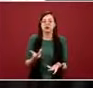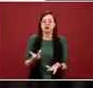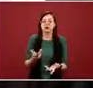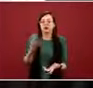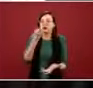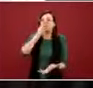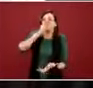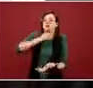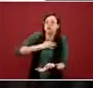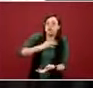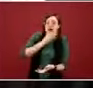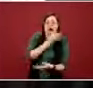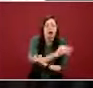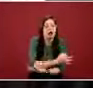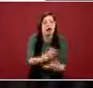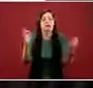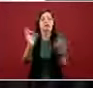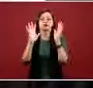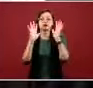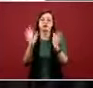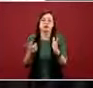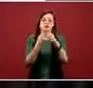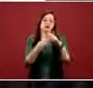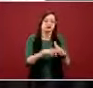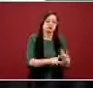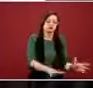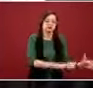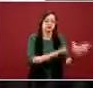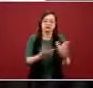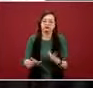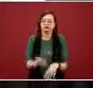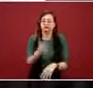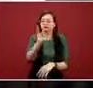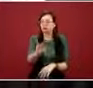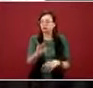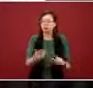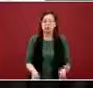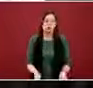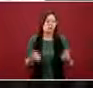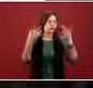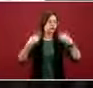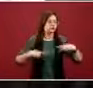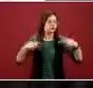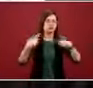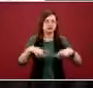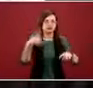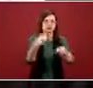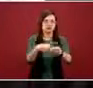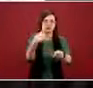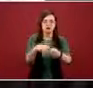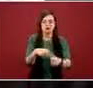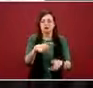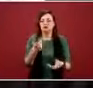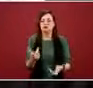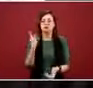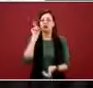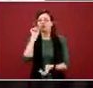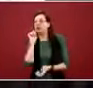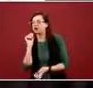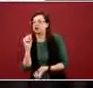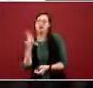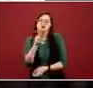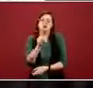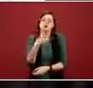a decir que ya estamos en fase 2? Ya entendimos que no es el número de casos, que no es de un día para otro, pero ¿cuáles